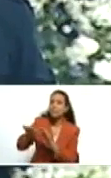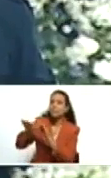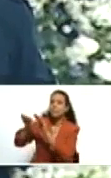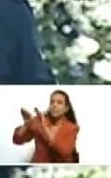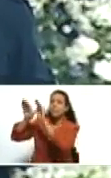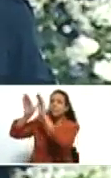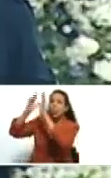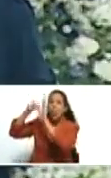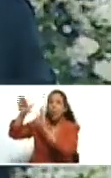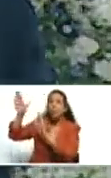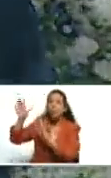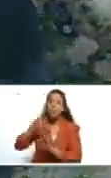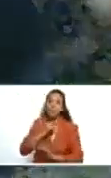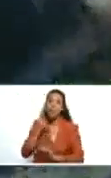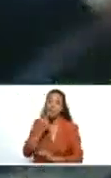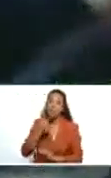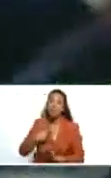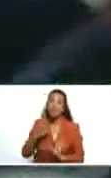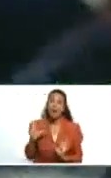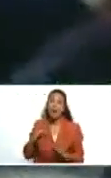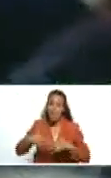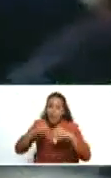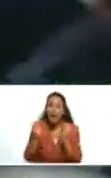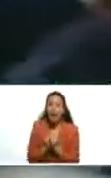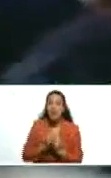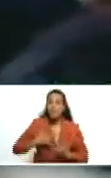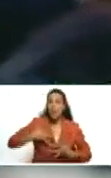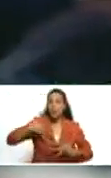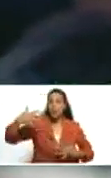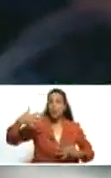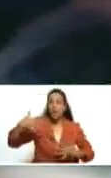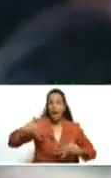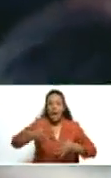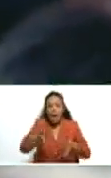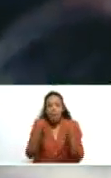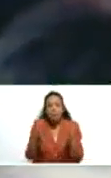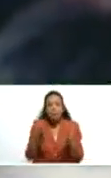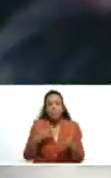Padre Numa, para la batalla espiritual que tenemos que ganar